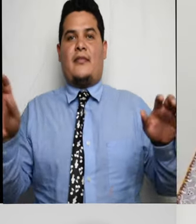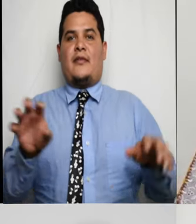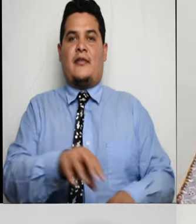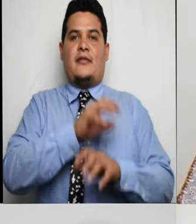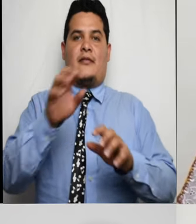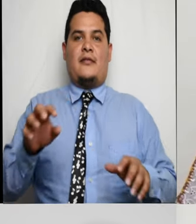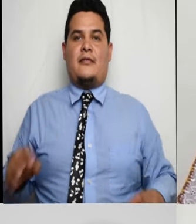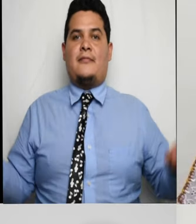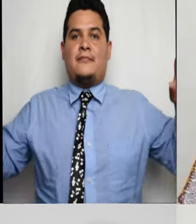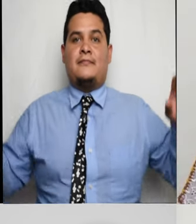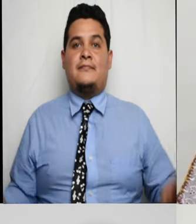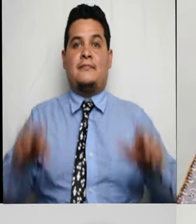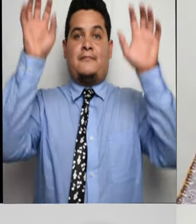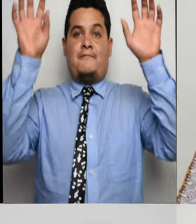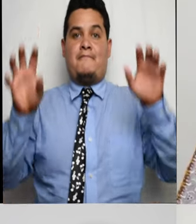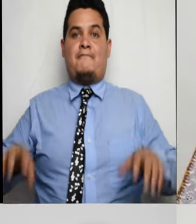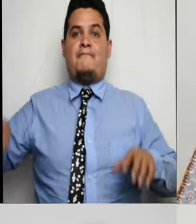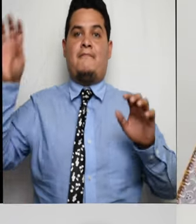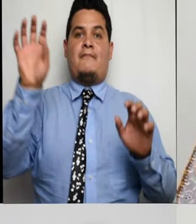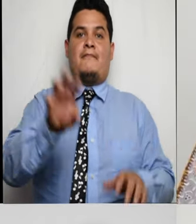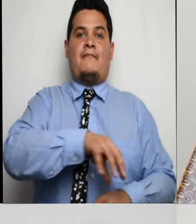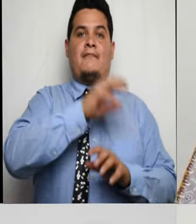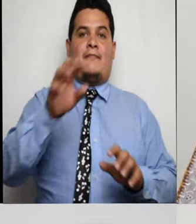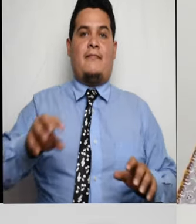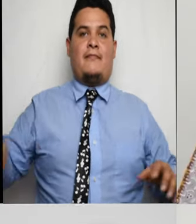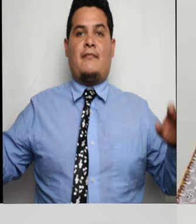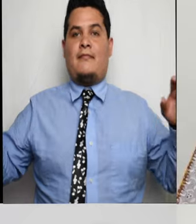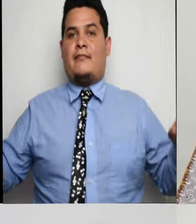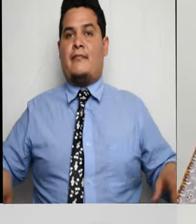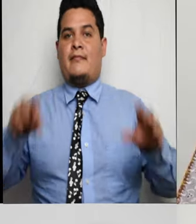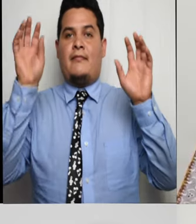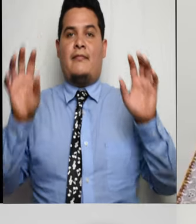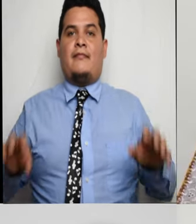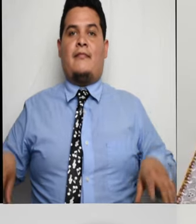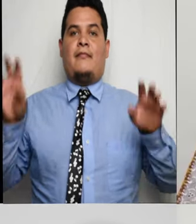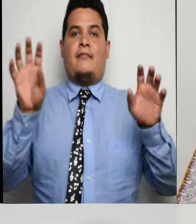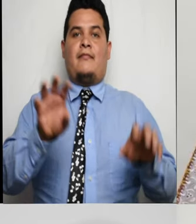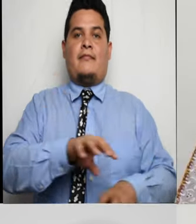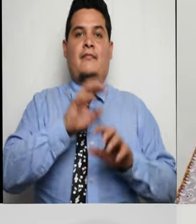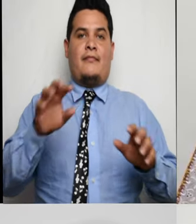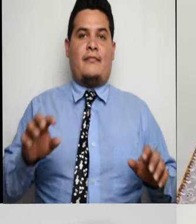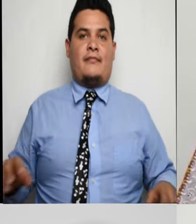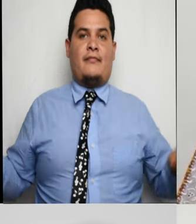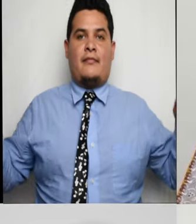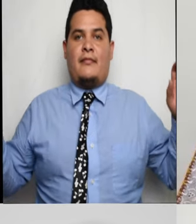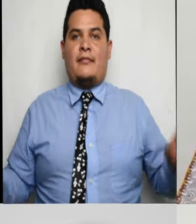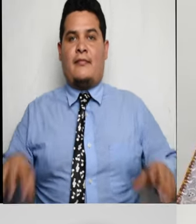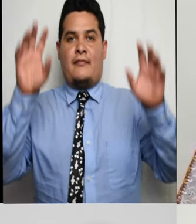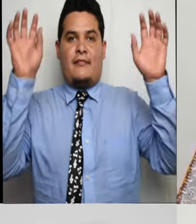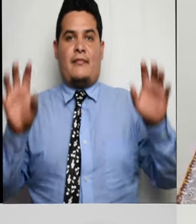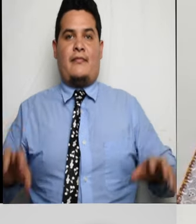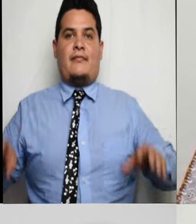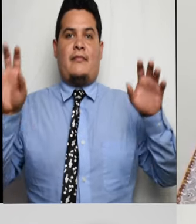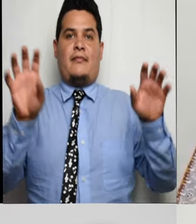su altar, recostada en el ande sobre